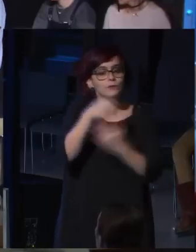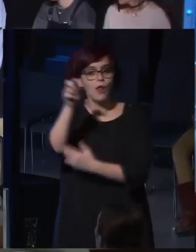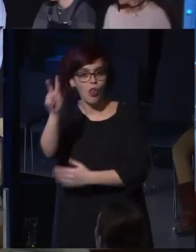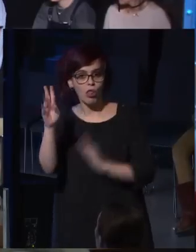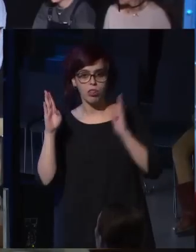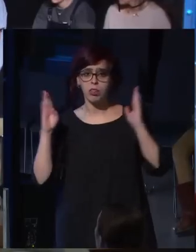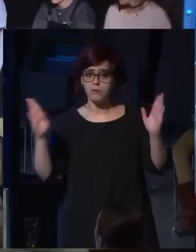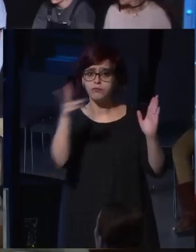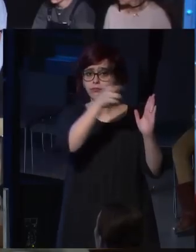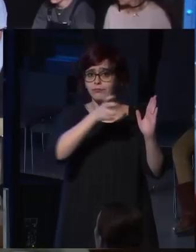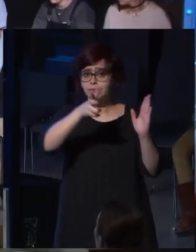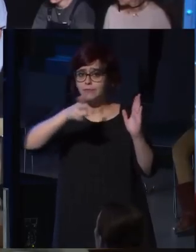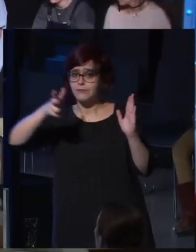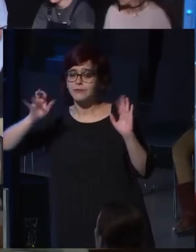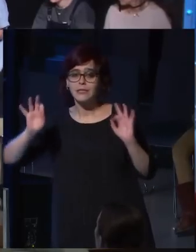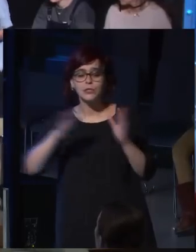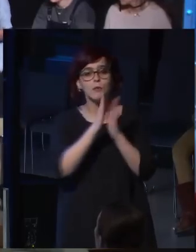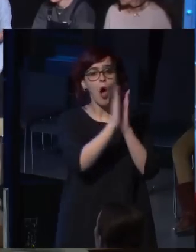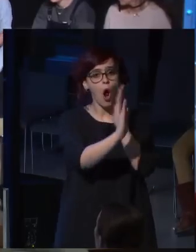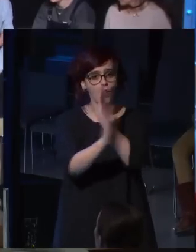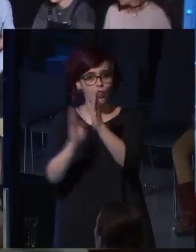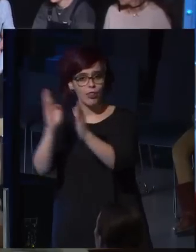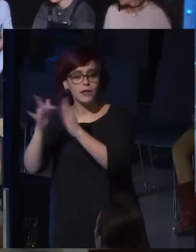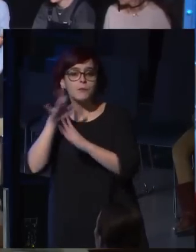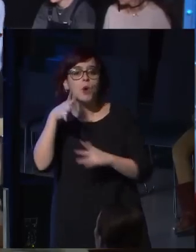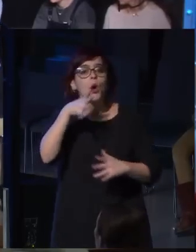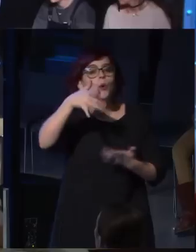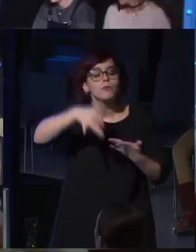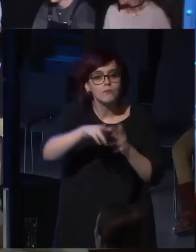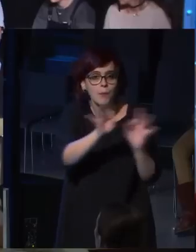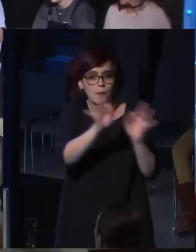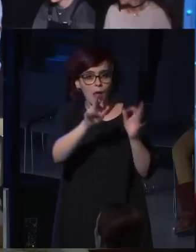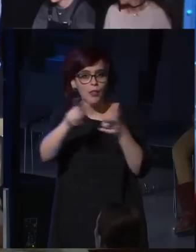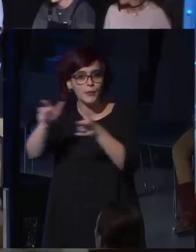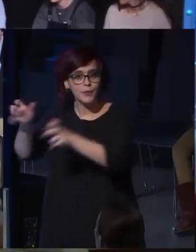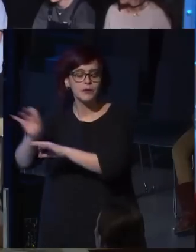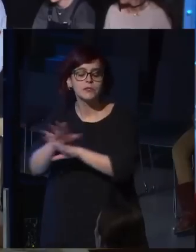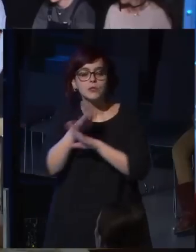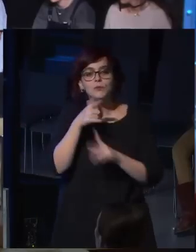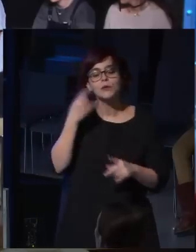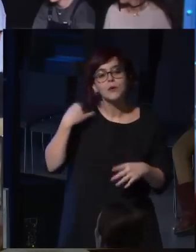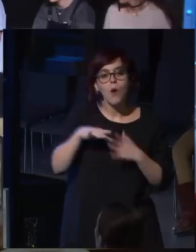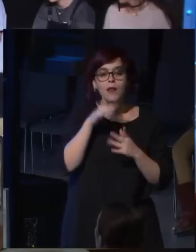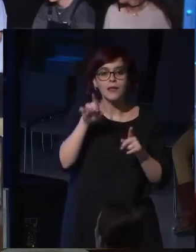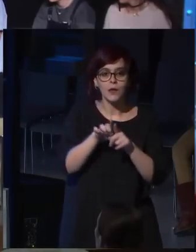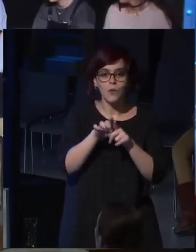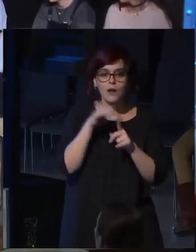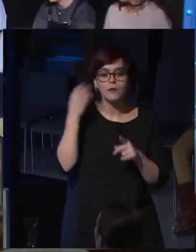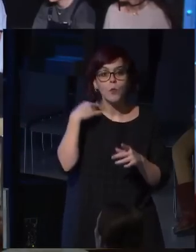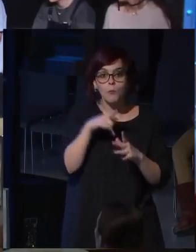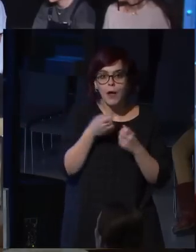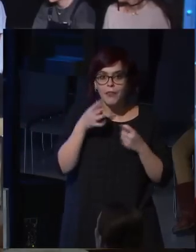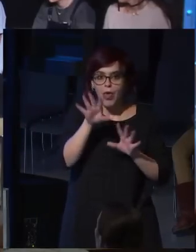las que sean, pero en un orden determinado y por una razón determinada y con su espacio entre canciones y con un montón de decisiones